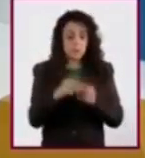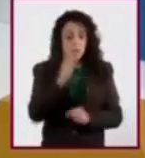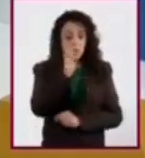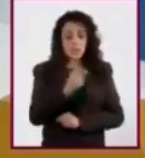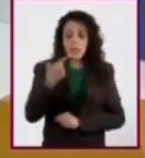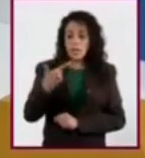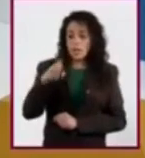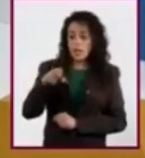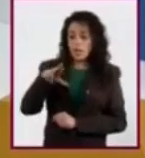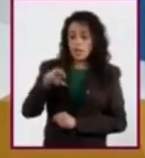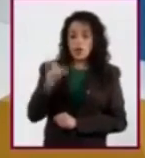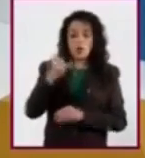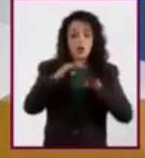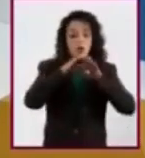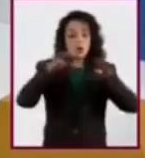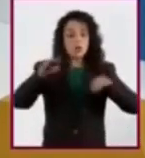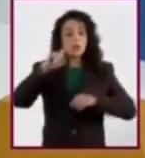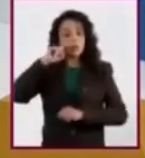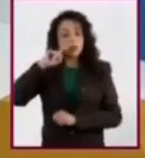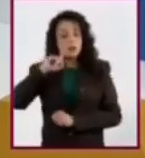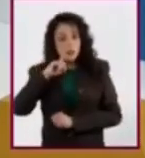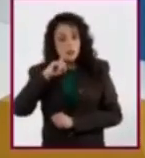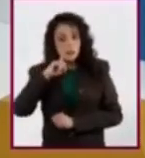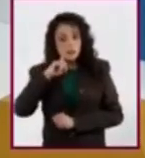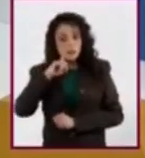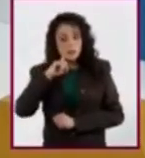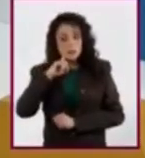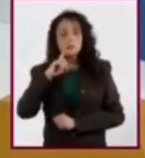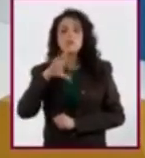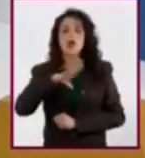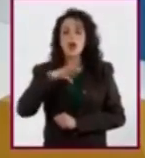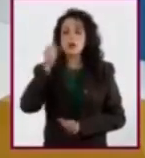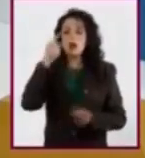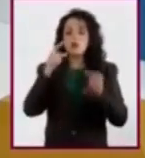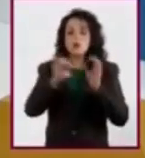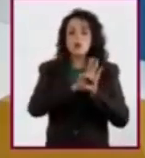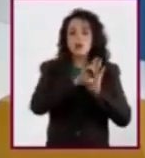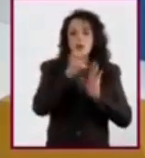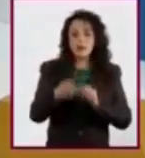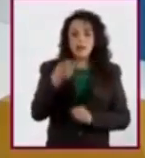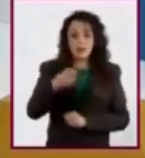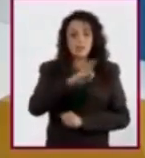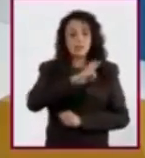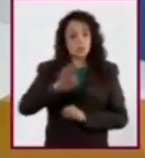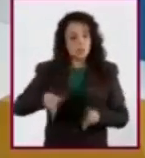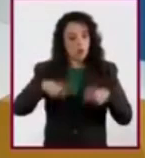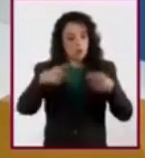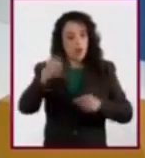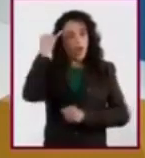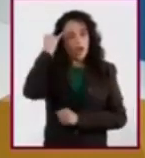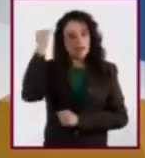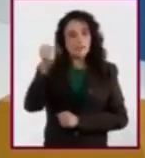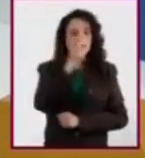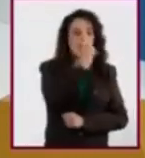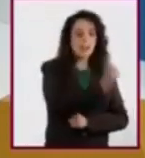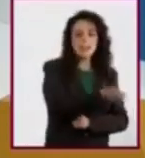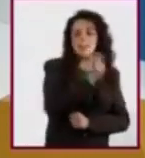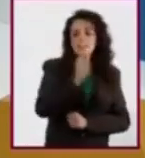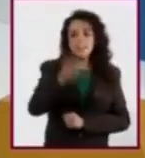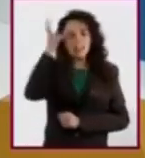género y la equidad de género y revisamos algunos ejemplos que posibilitarán dar idea acerca de cada